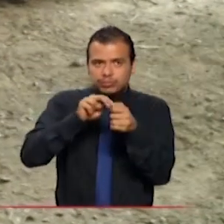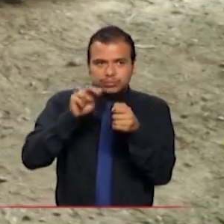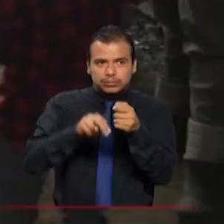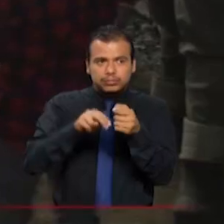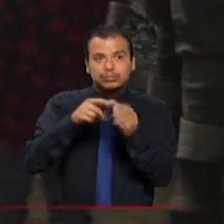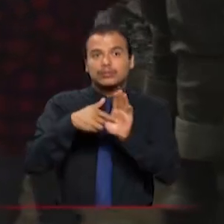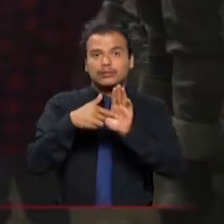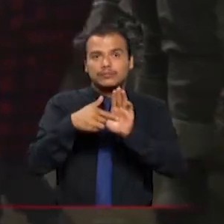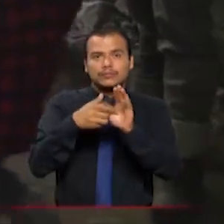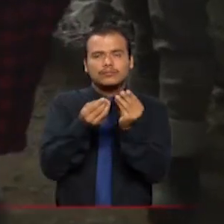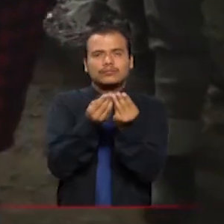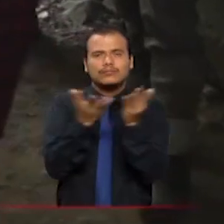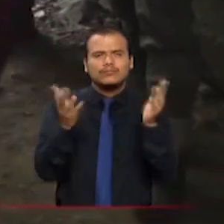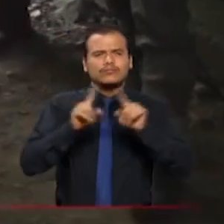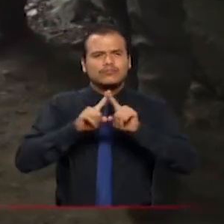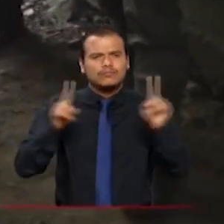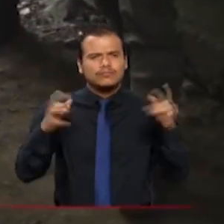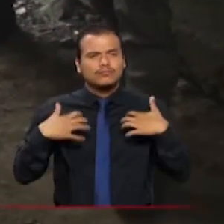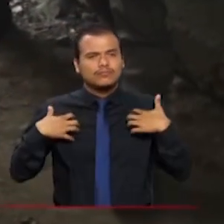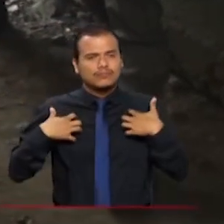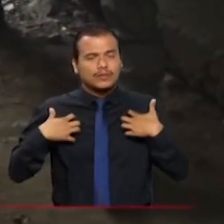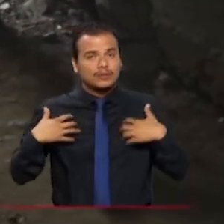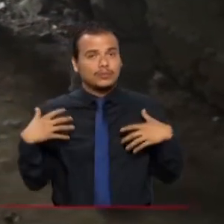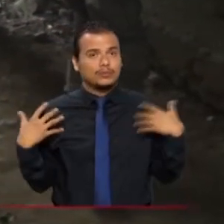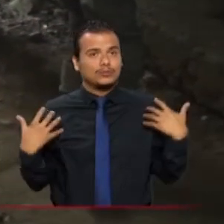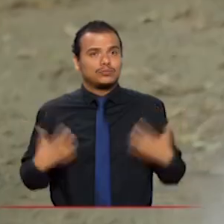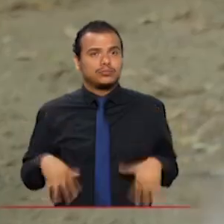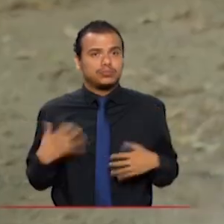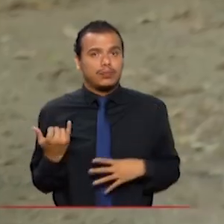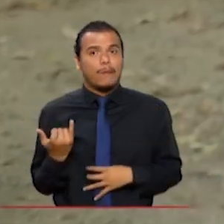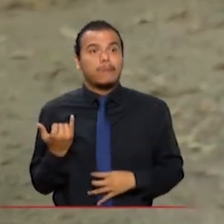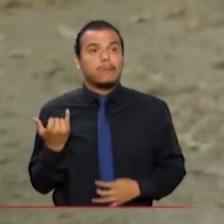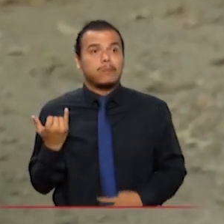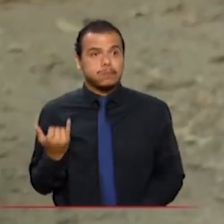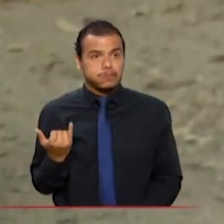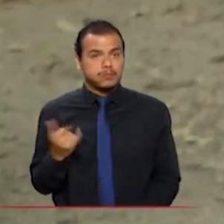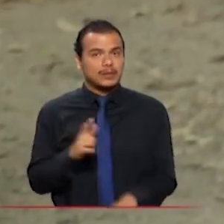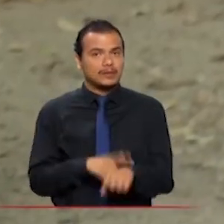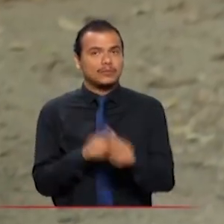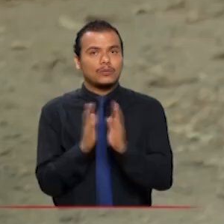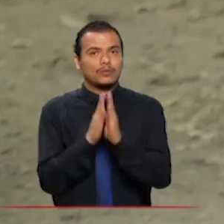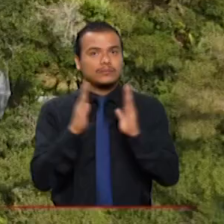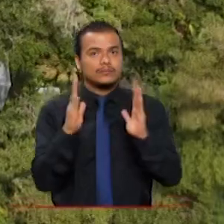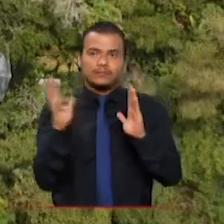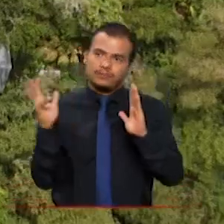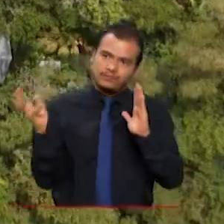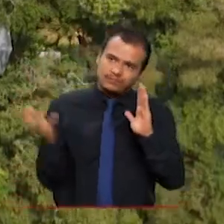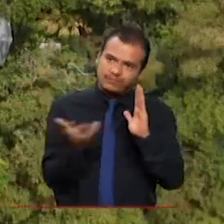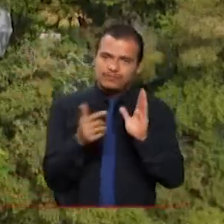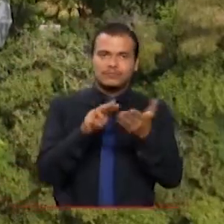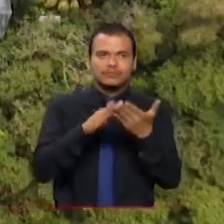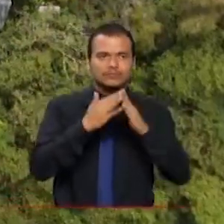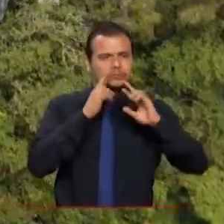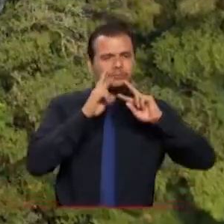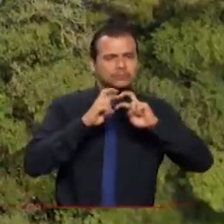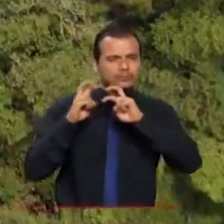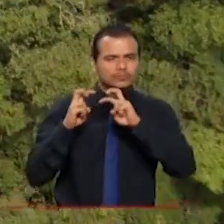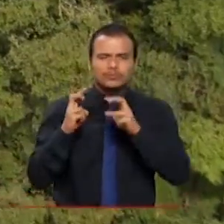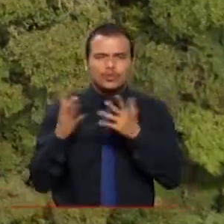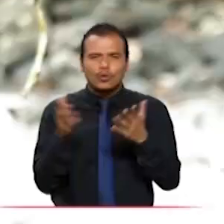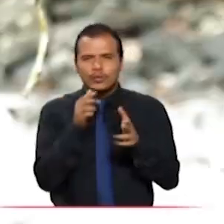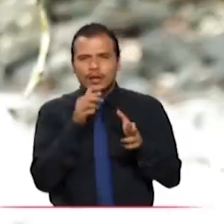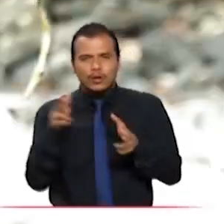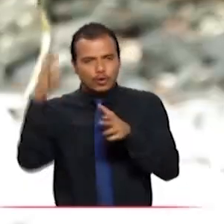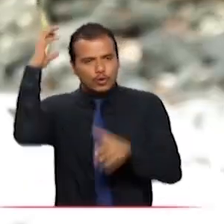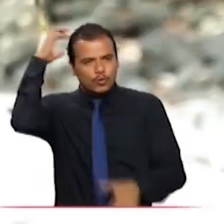amplia variedad de especies en un lugar específico dentro de un periodo de tiempo determinado. En este caso, el río Pance.